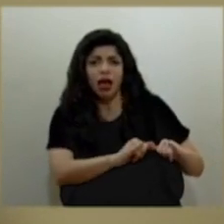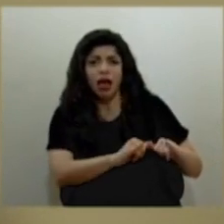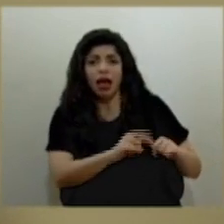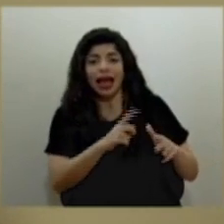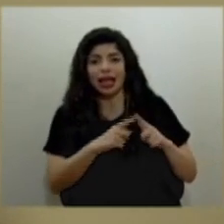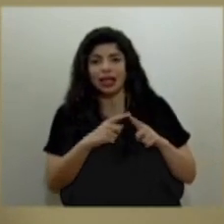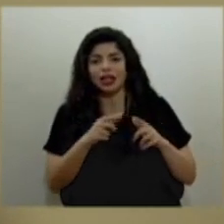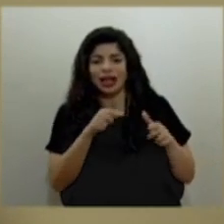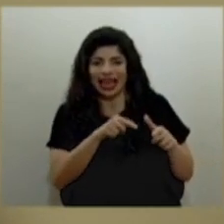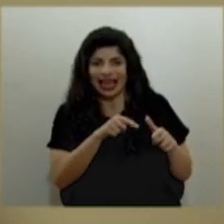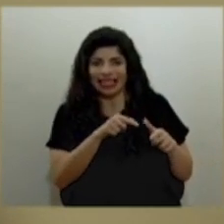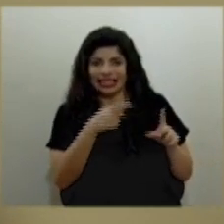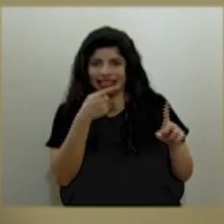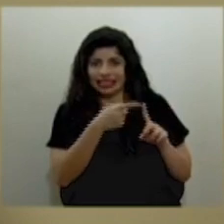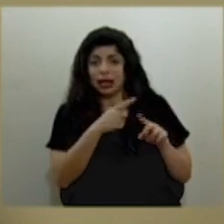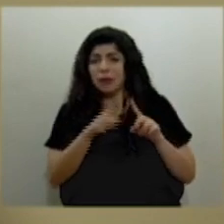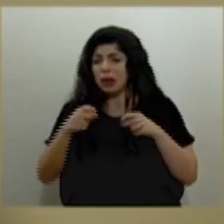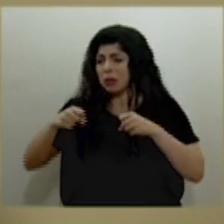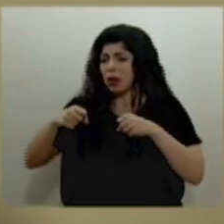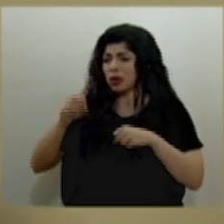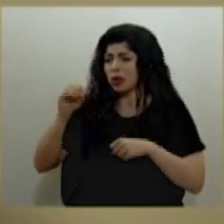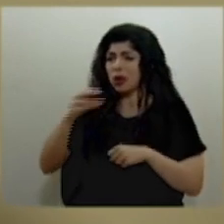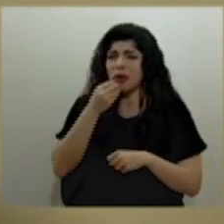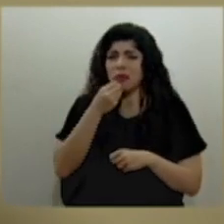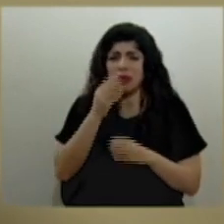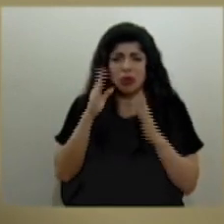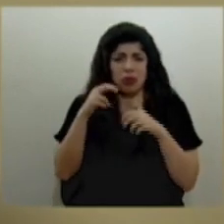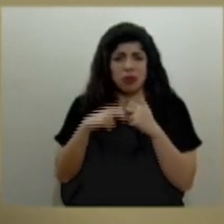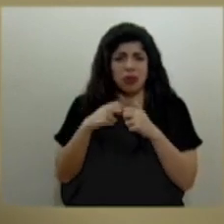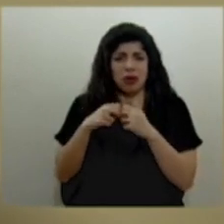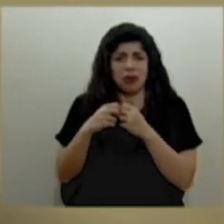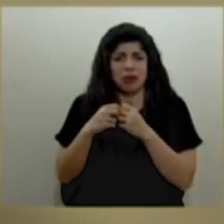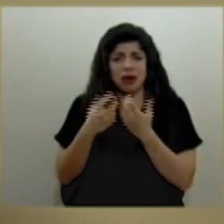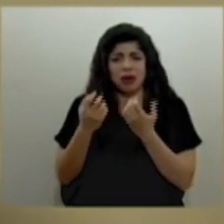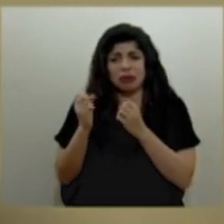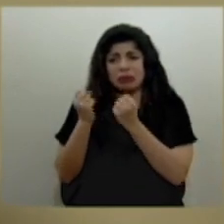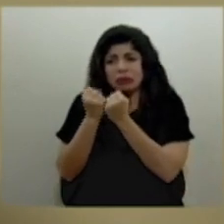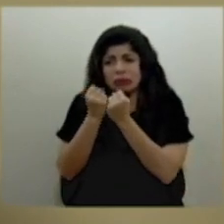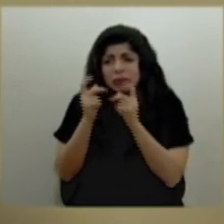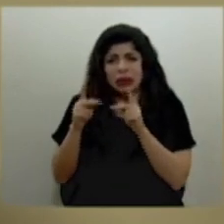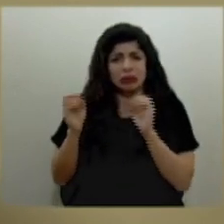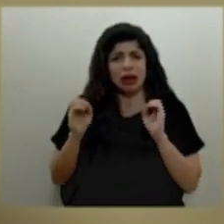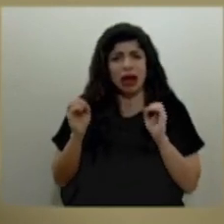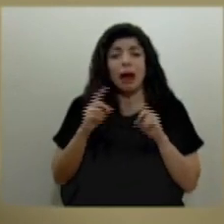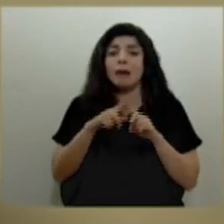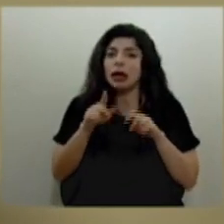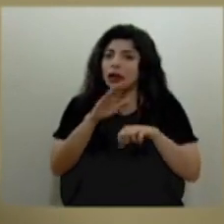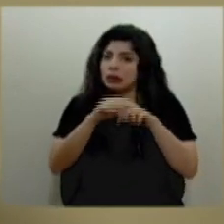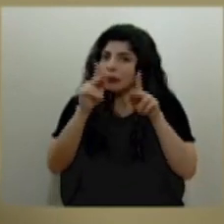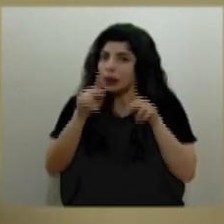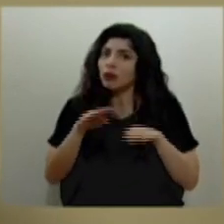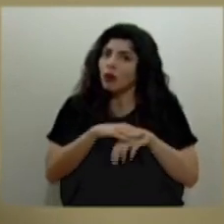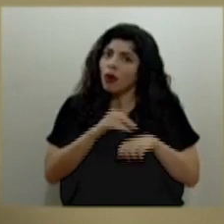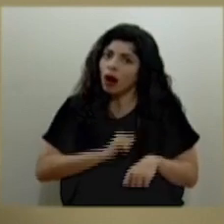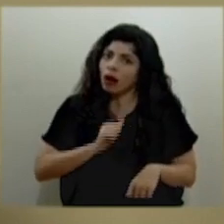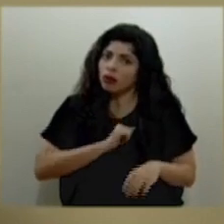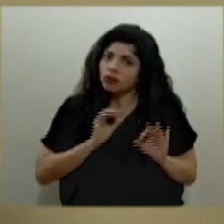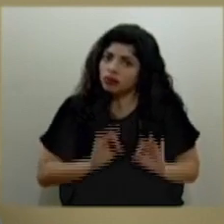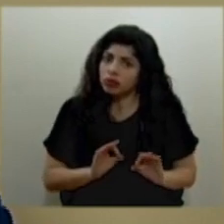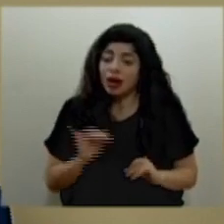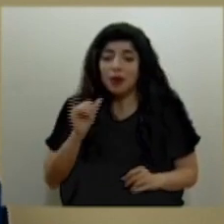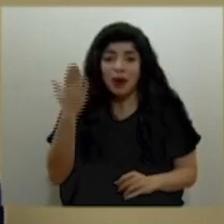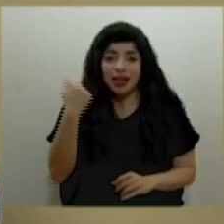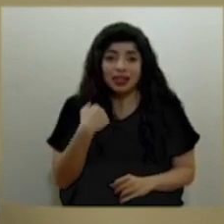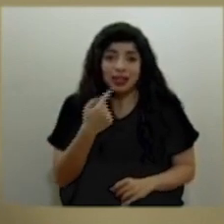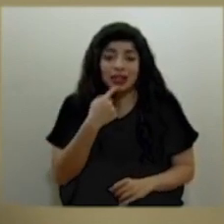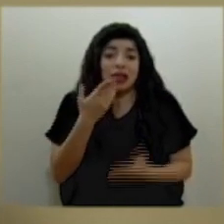los express obviamente pues no tienen esa situación, ¿verdad?, de aglomeramiento. Igual siempre llamamos a la población a que por favor se comporte, porque es lo que yo le decía